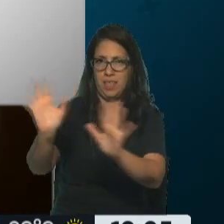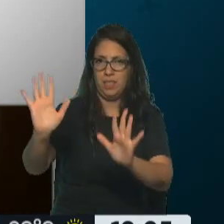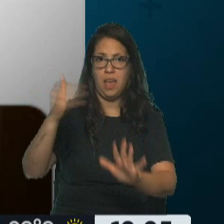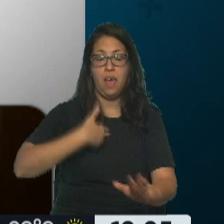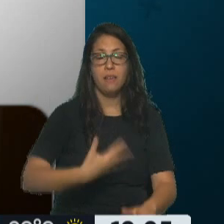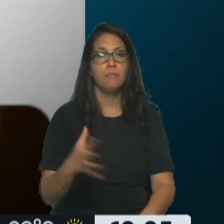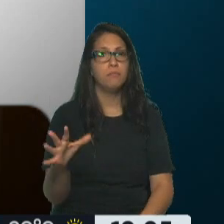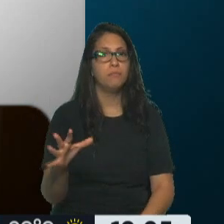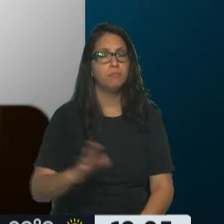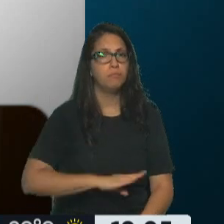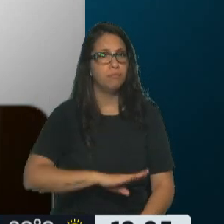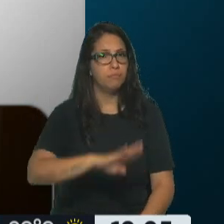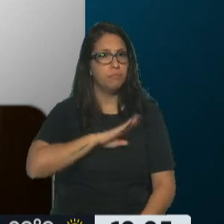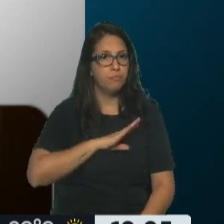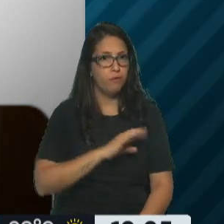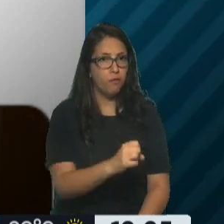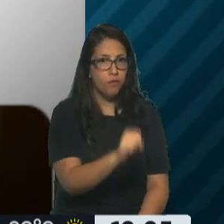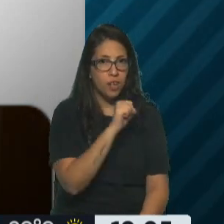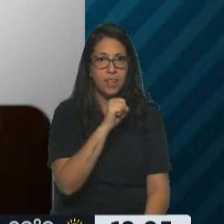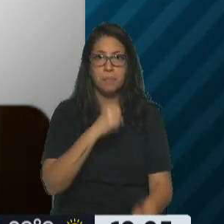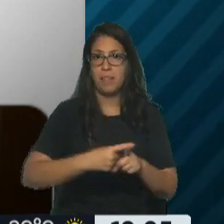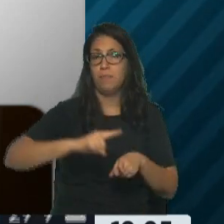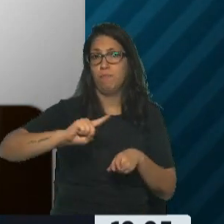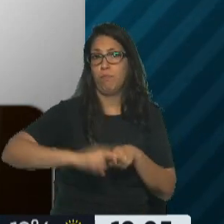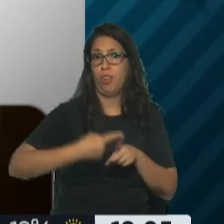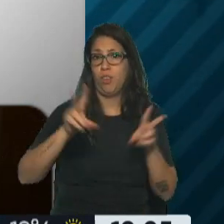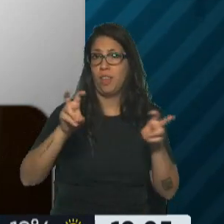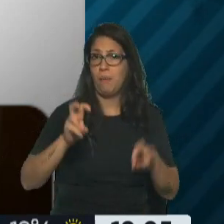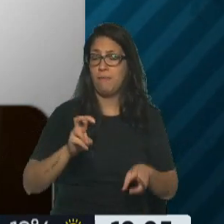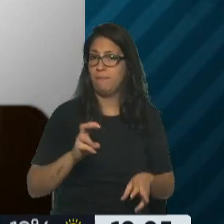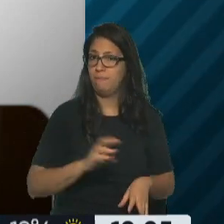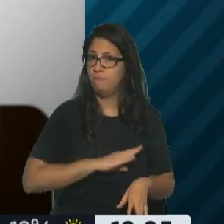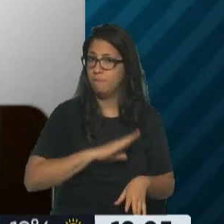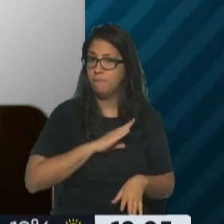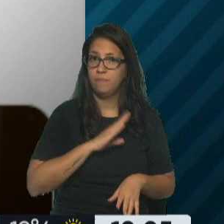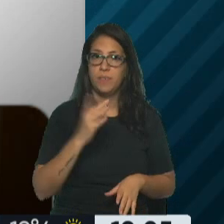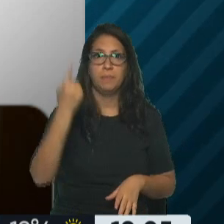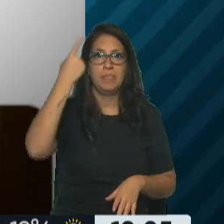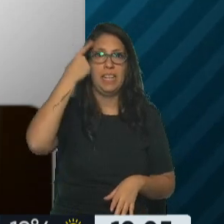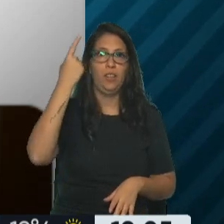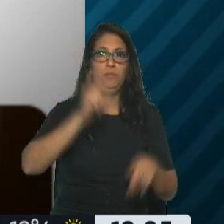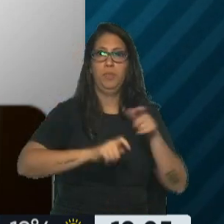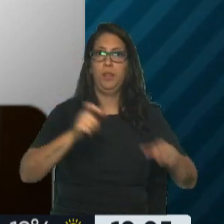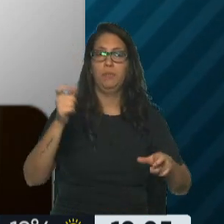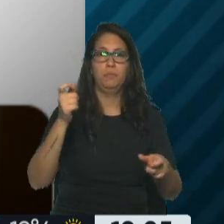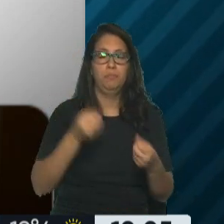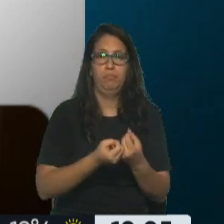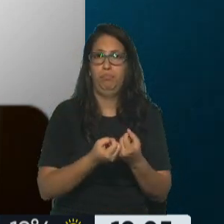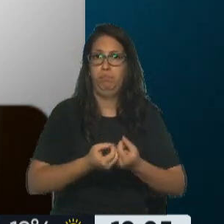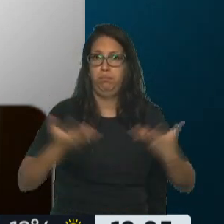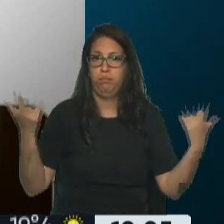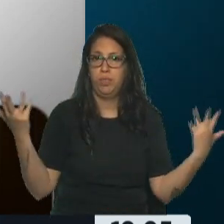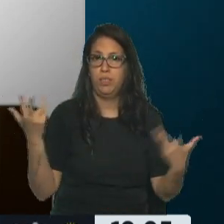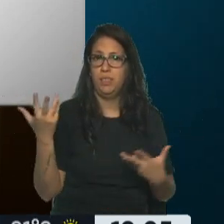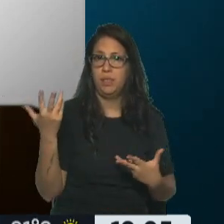a modo personal y político tamb estoy pensando en los cientos y miles de hombres que y